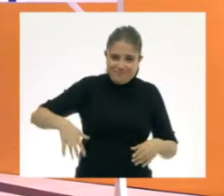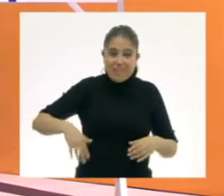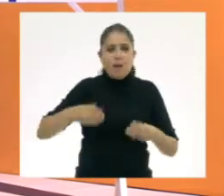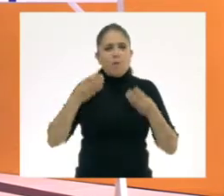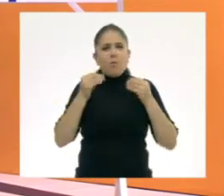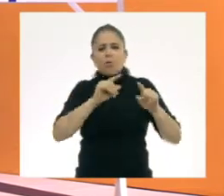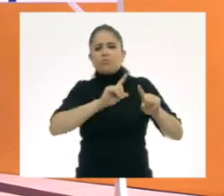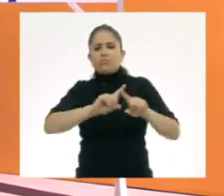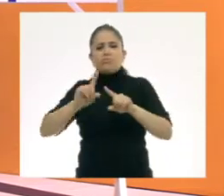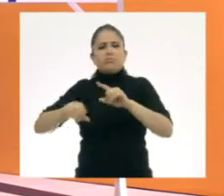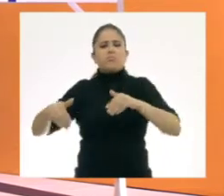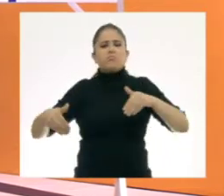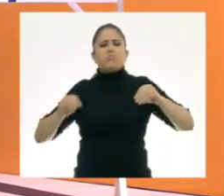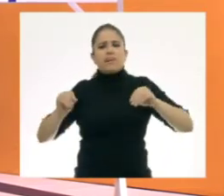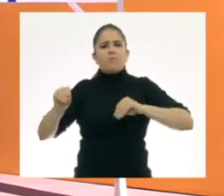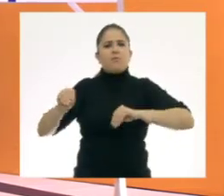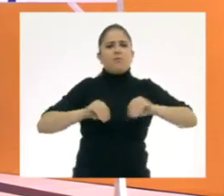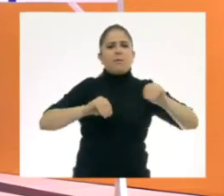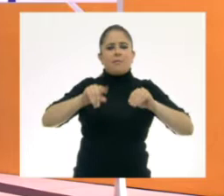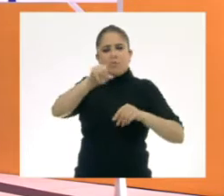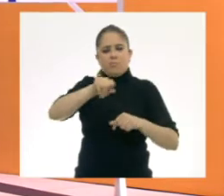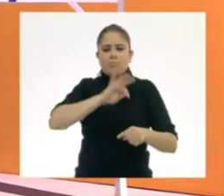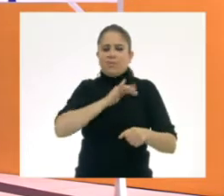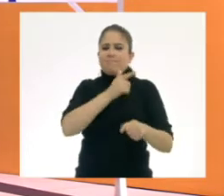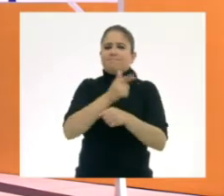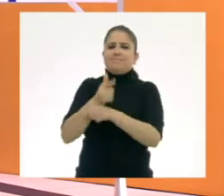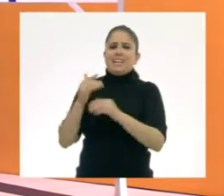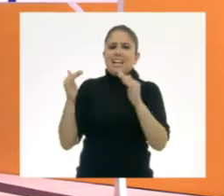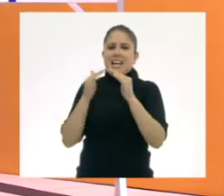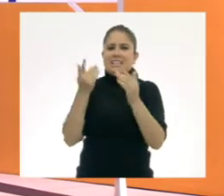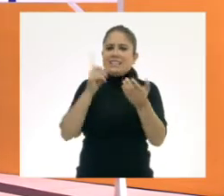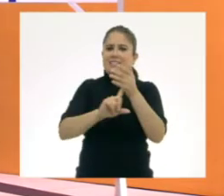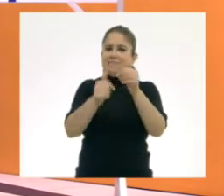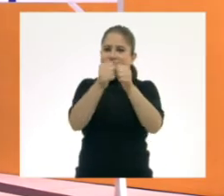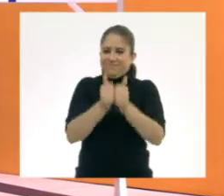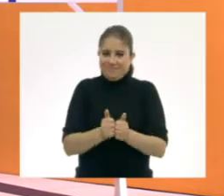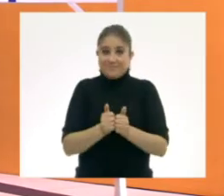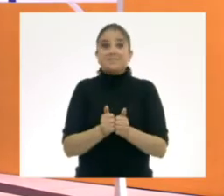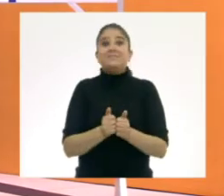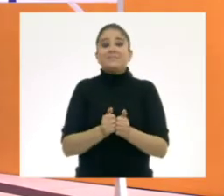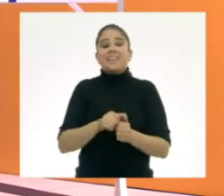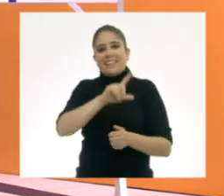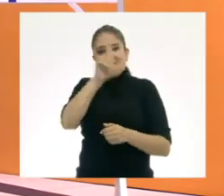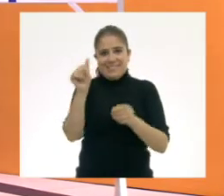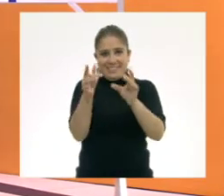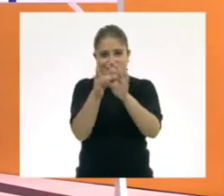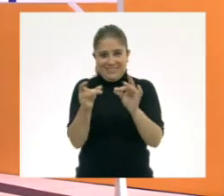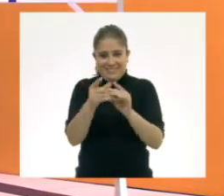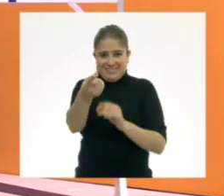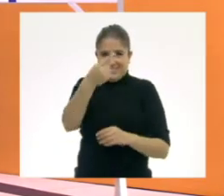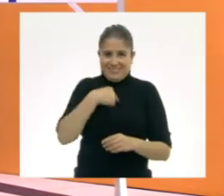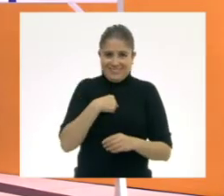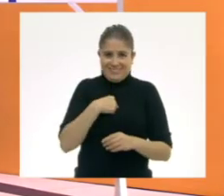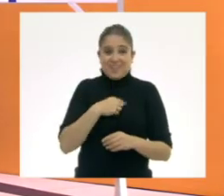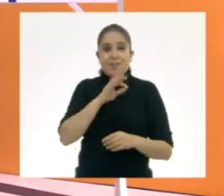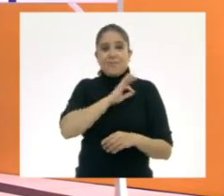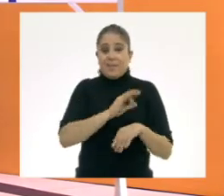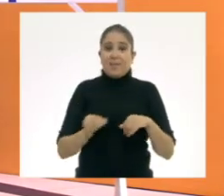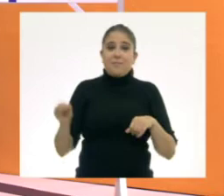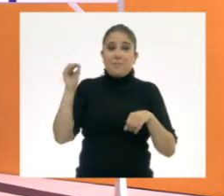muchísimos movimientos que ustedes pueden detectar ahorita que están en casa, ¿sí? Y nos pueden contar después. Hasta les pueden